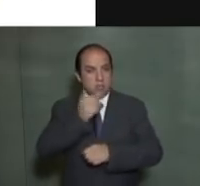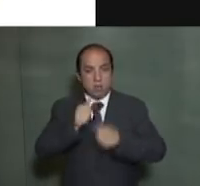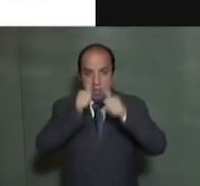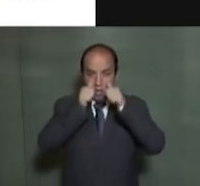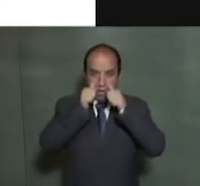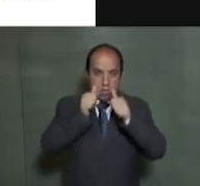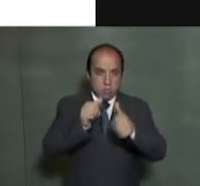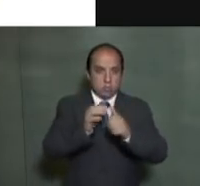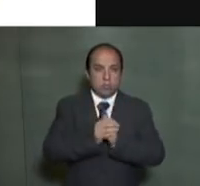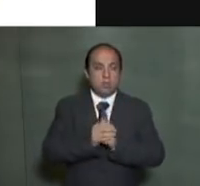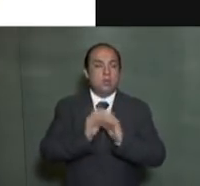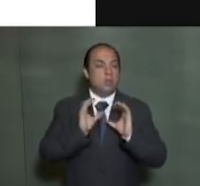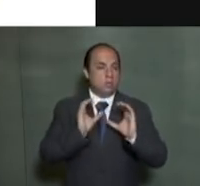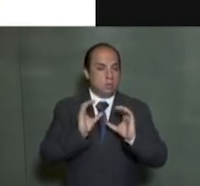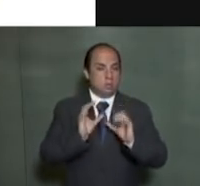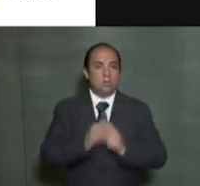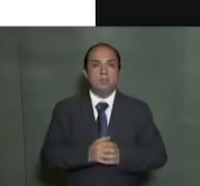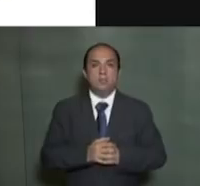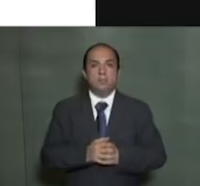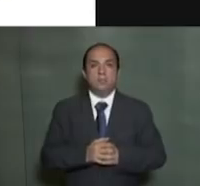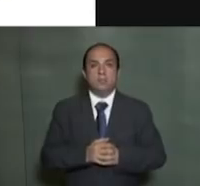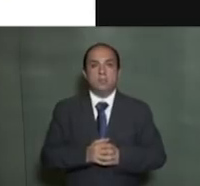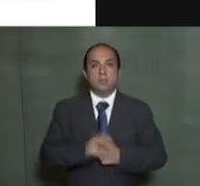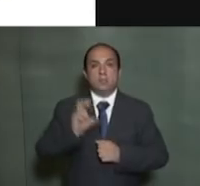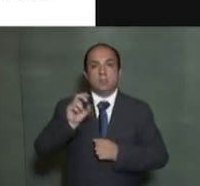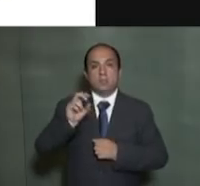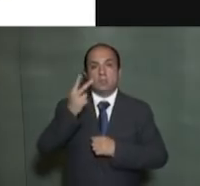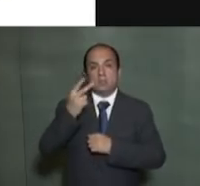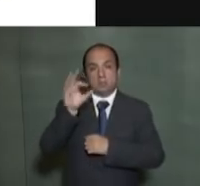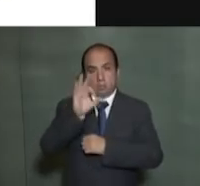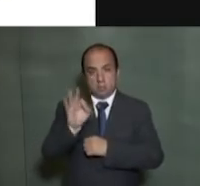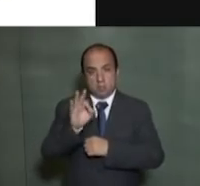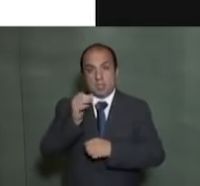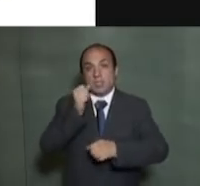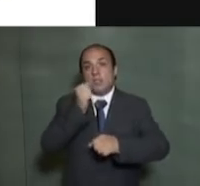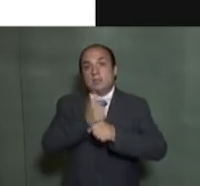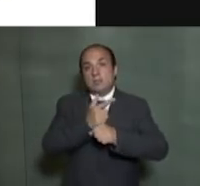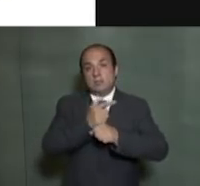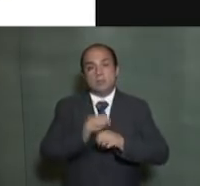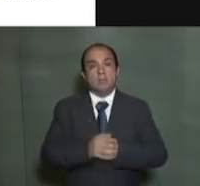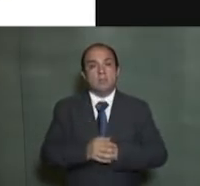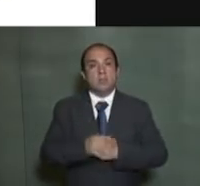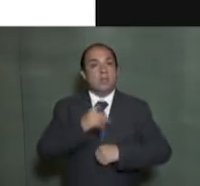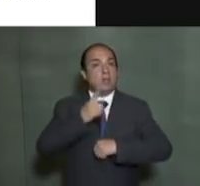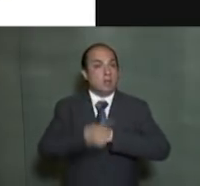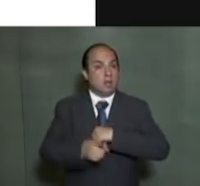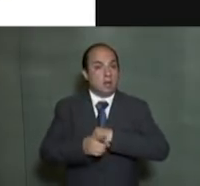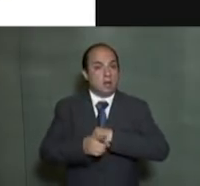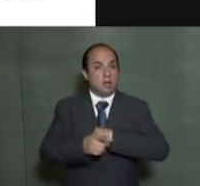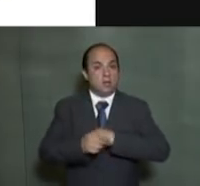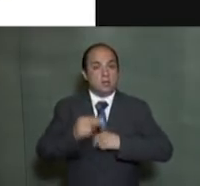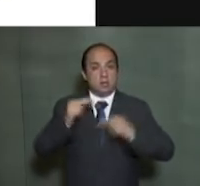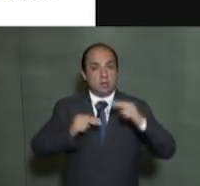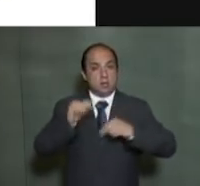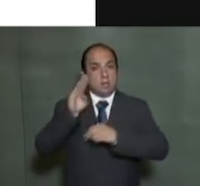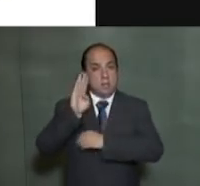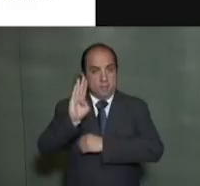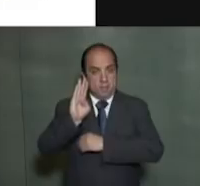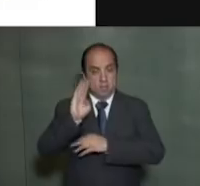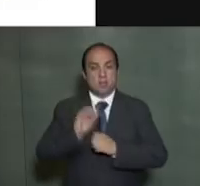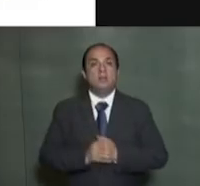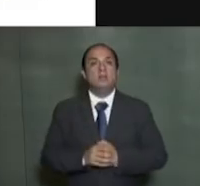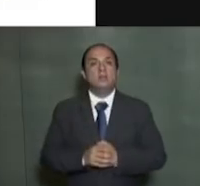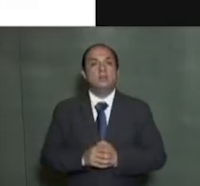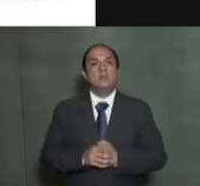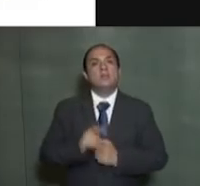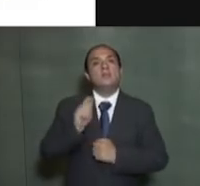atención en su cuidado. Mientras que en el 32% se encontraron afectaciones grado B, lo